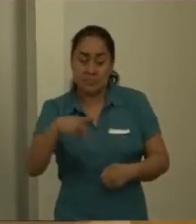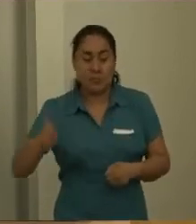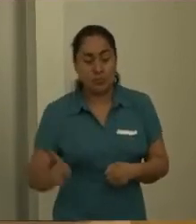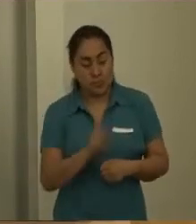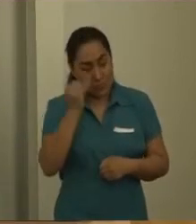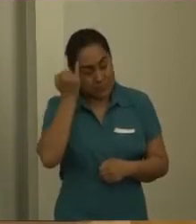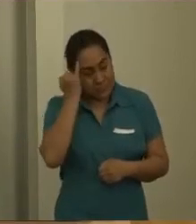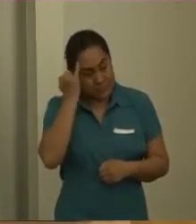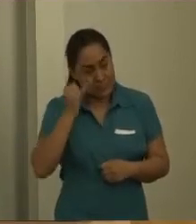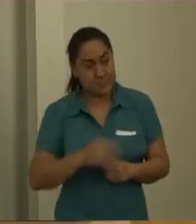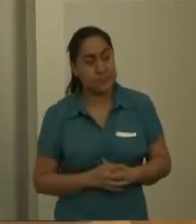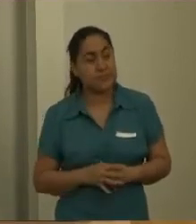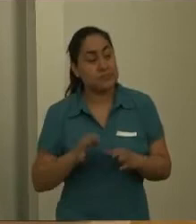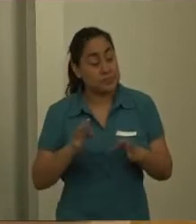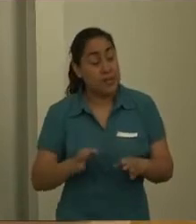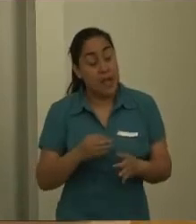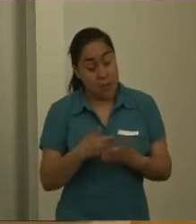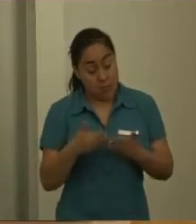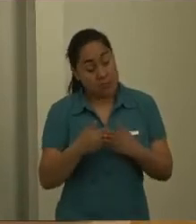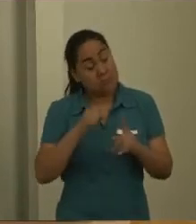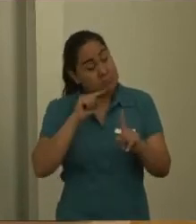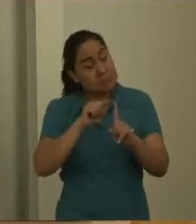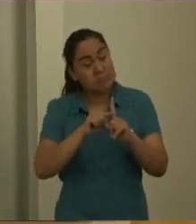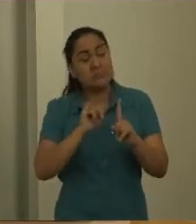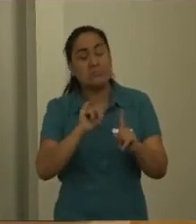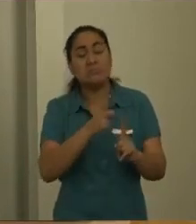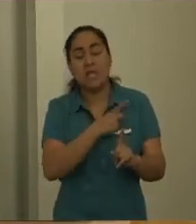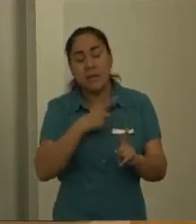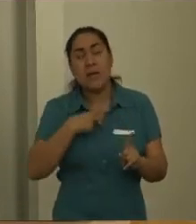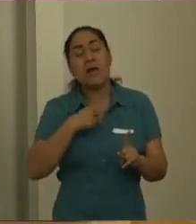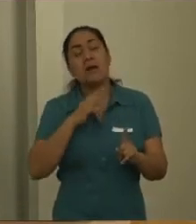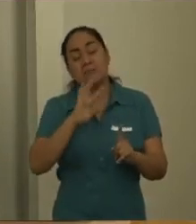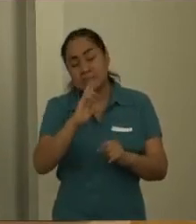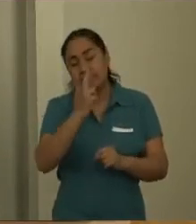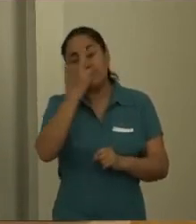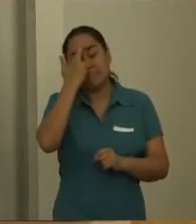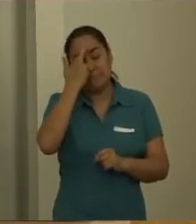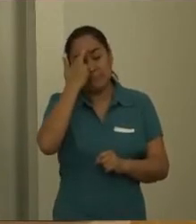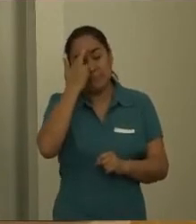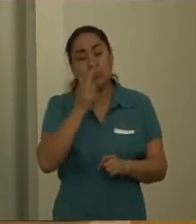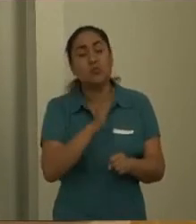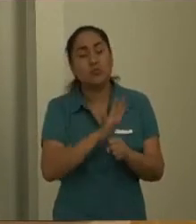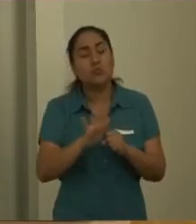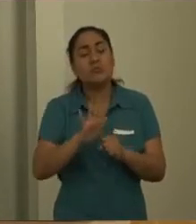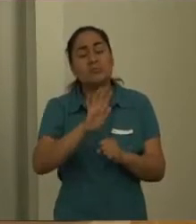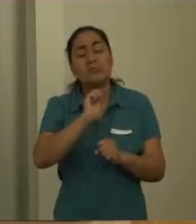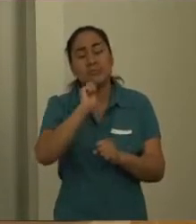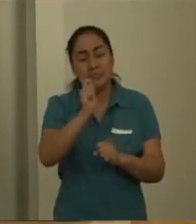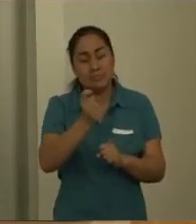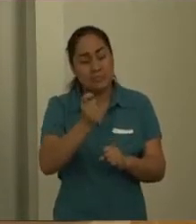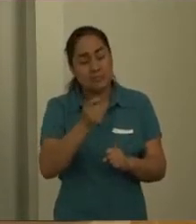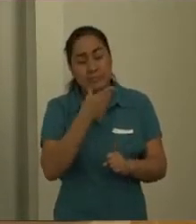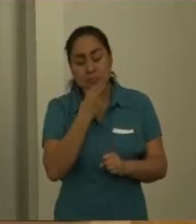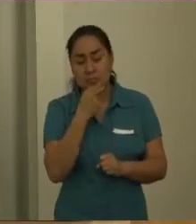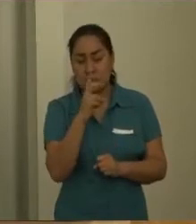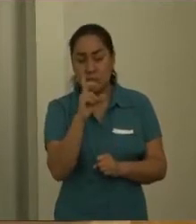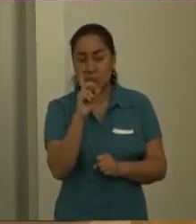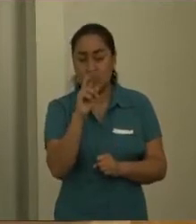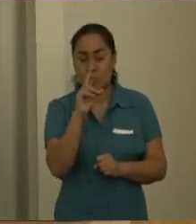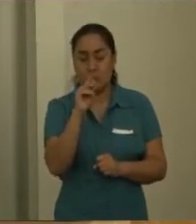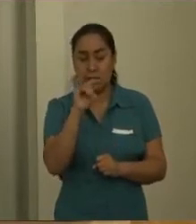y creo que a este respecto convendría recordar cuál cuál era la visión de don roberto stavenhagen al